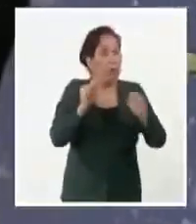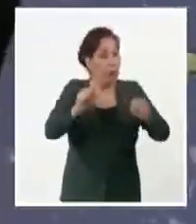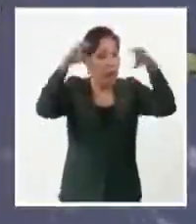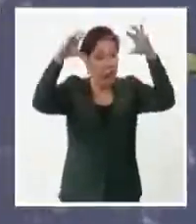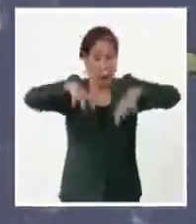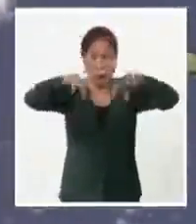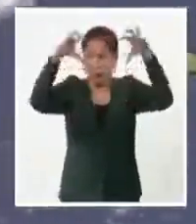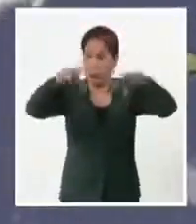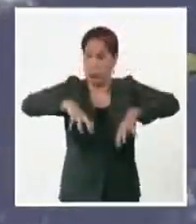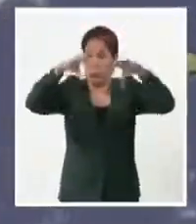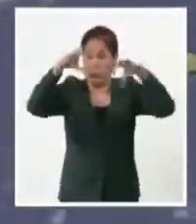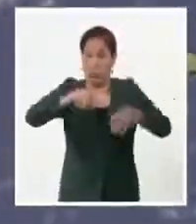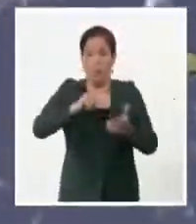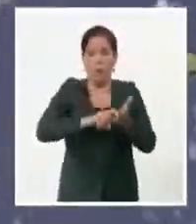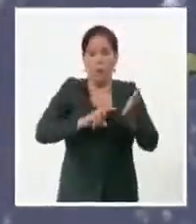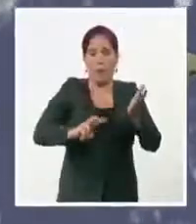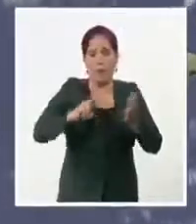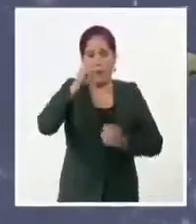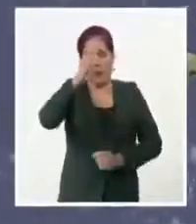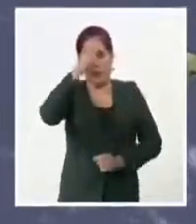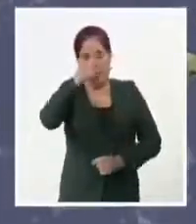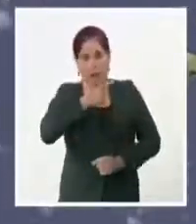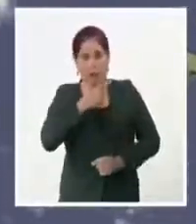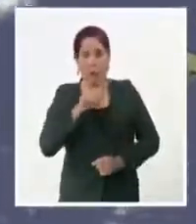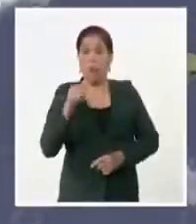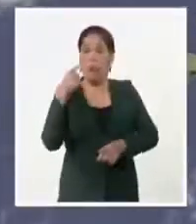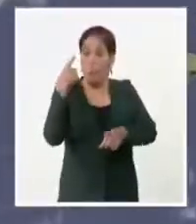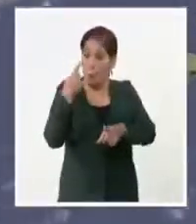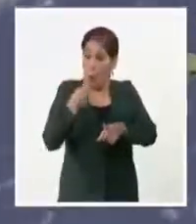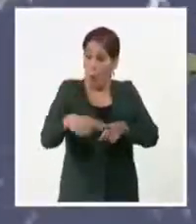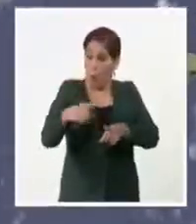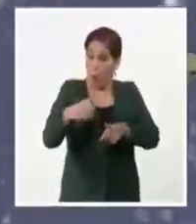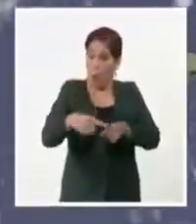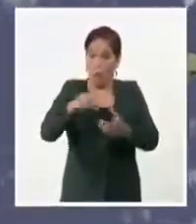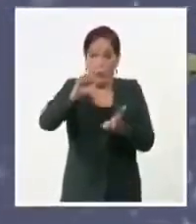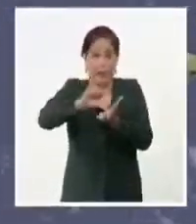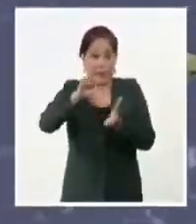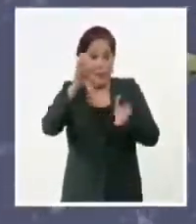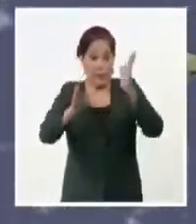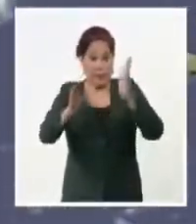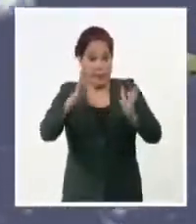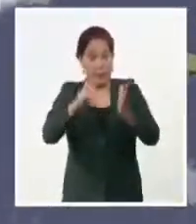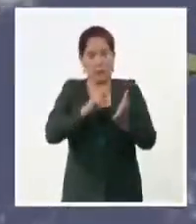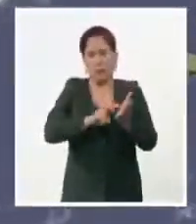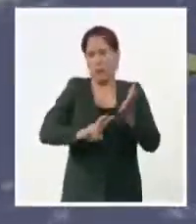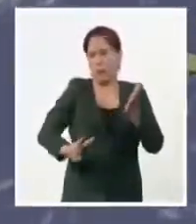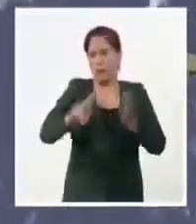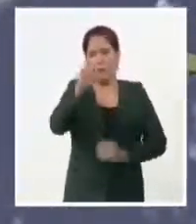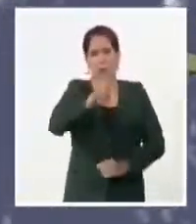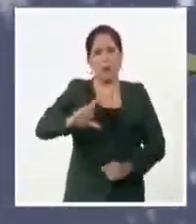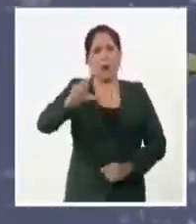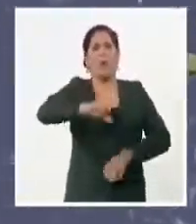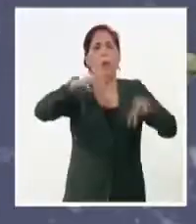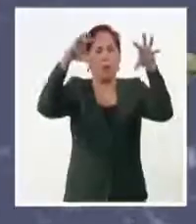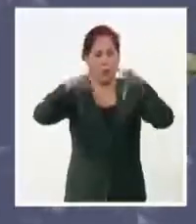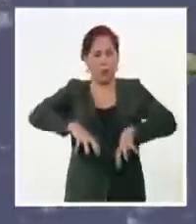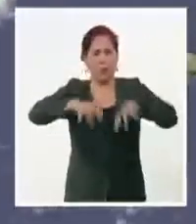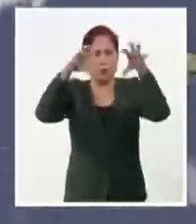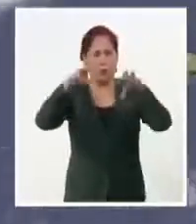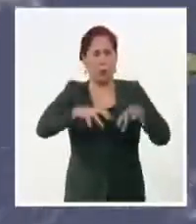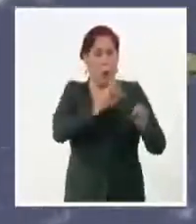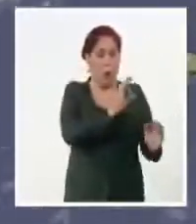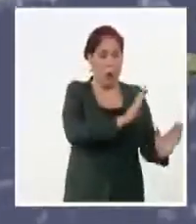lluvias en la provincia de Ciego de Ávila y también hacia zonas del interior y sur de la provincia de Camagüey, también aislados en el oriente